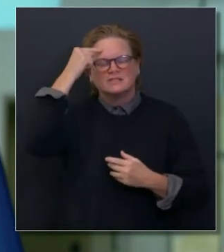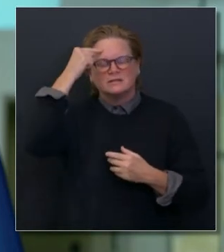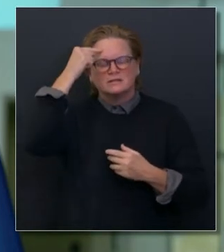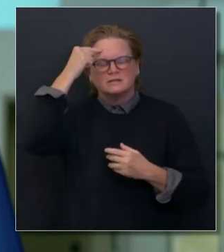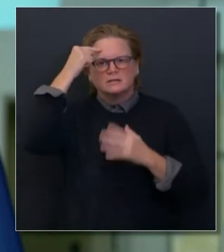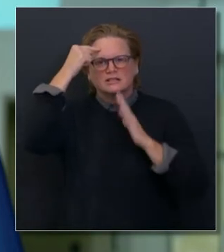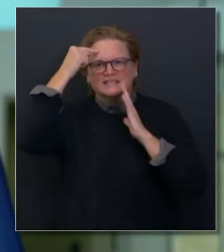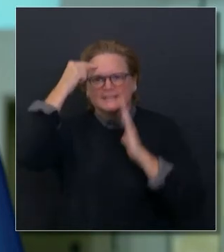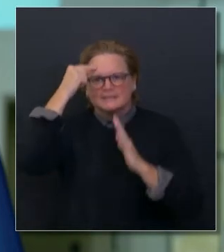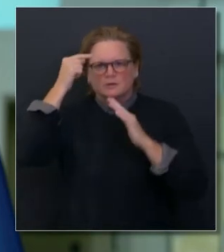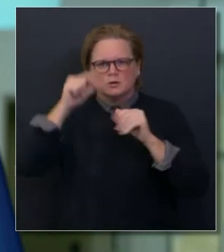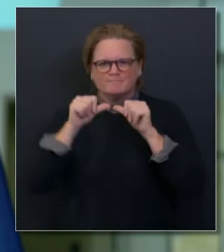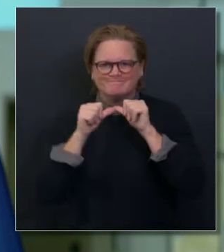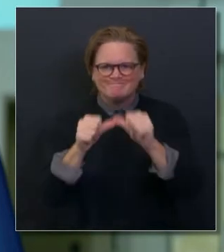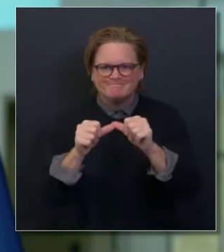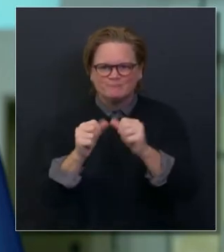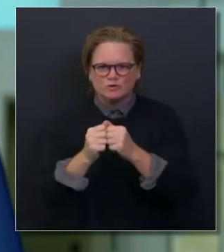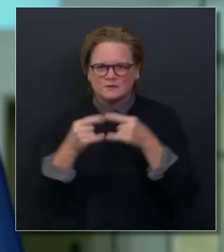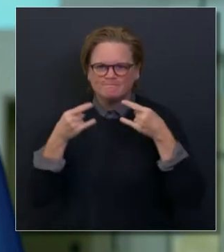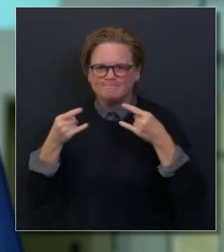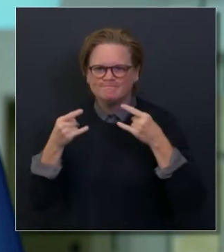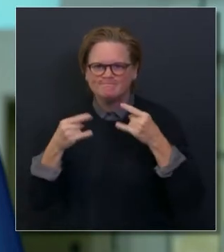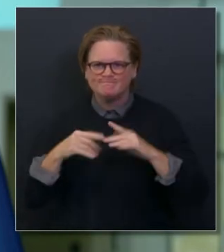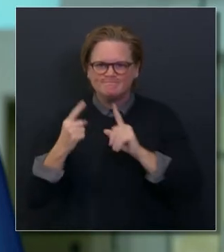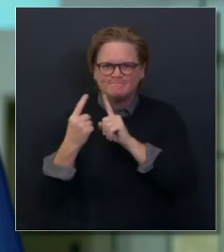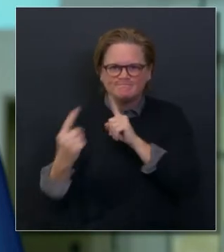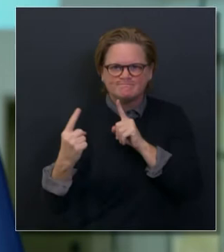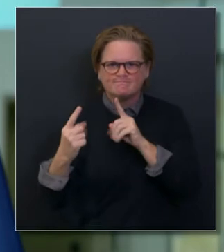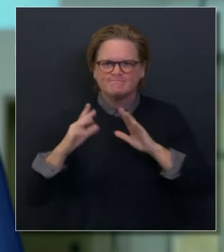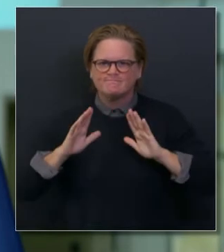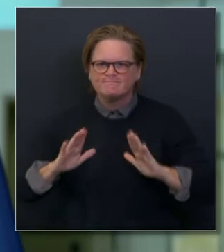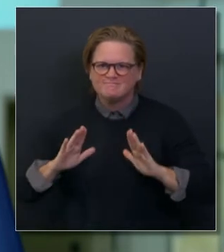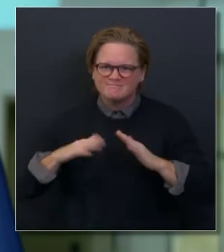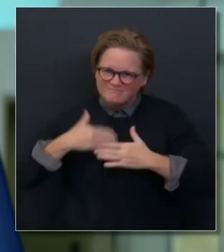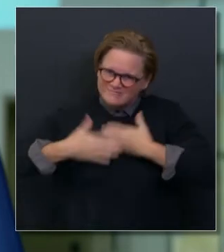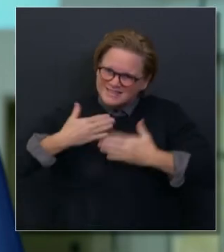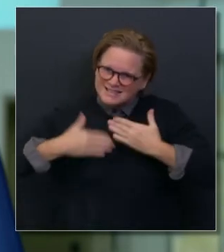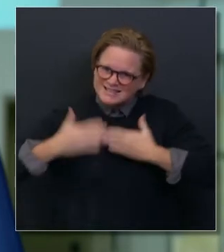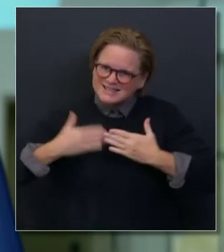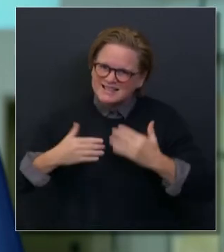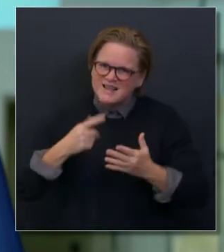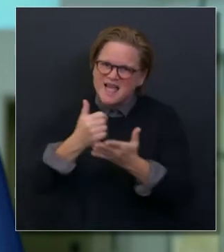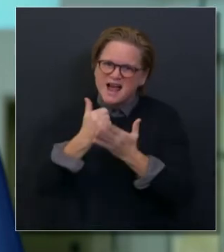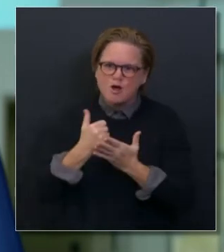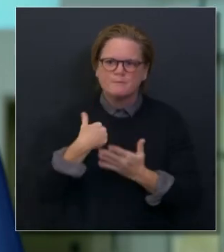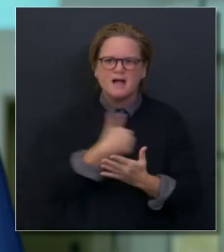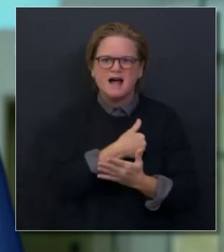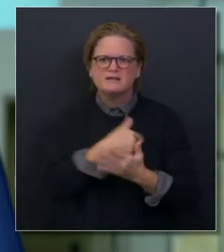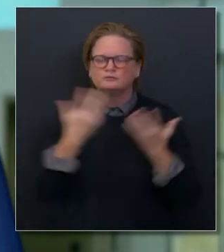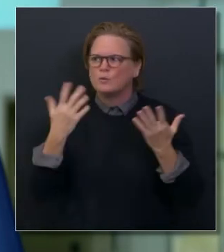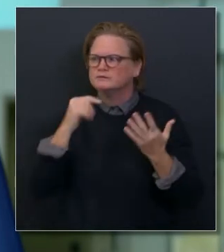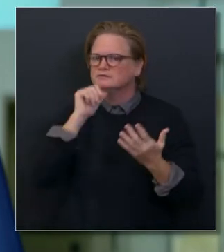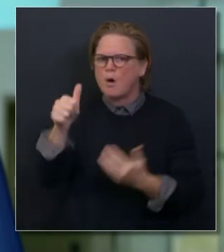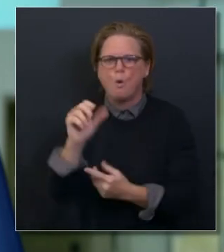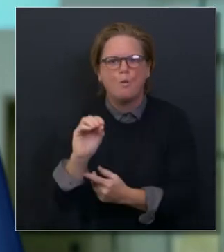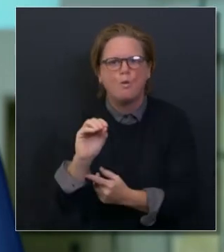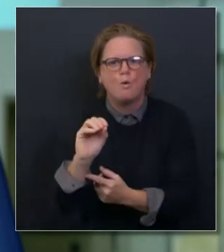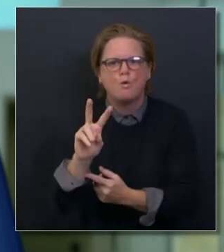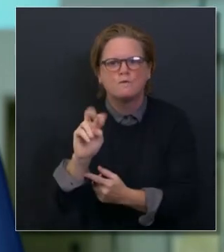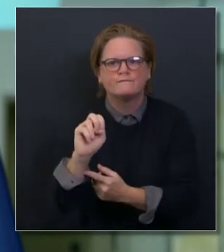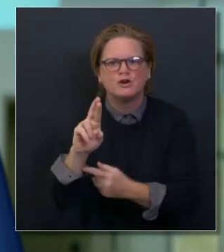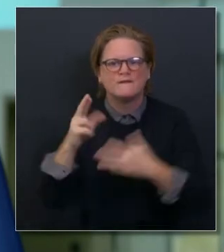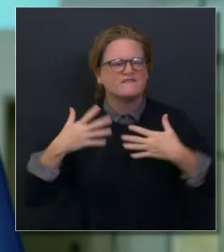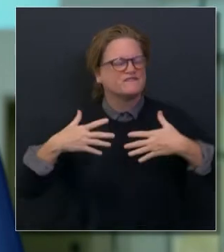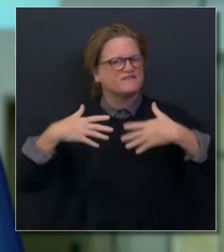nuestra posición, nuestra situación en este viaje juntos hacia la vacuna. Todavía no hemos llegado a la meta. Así